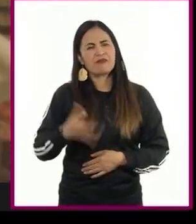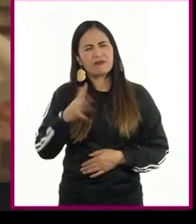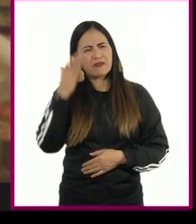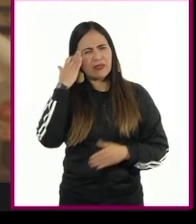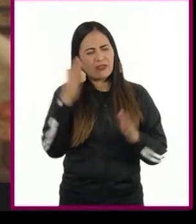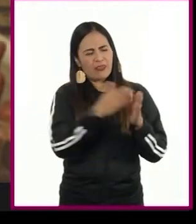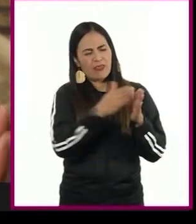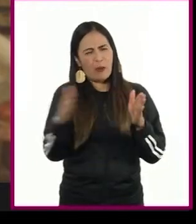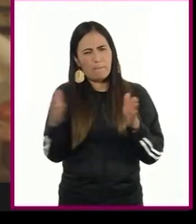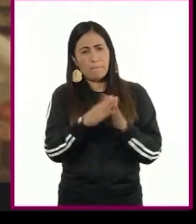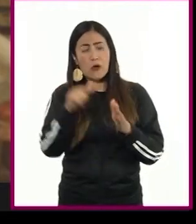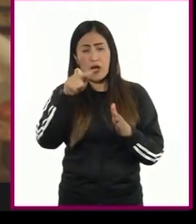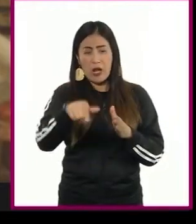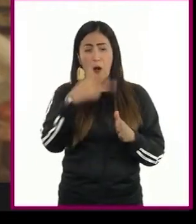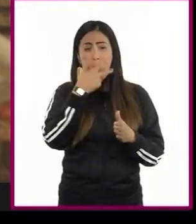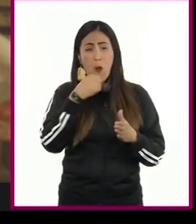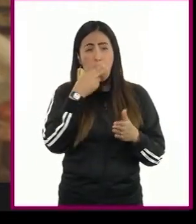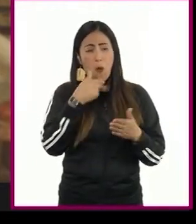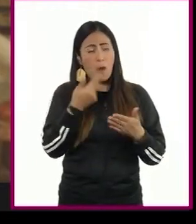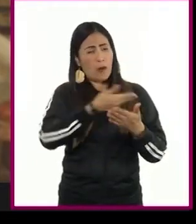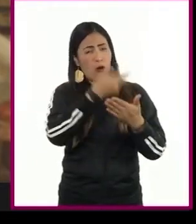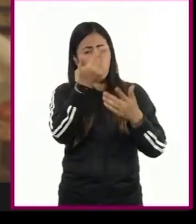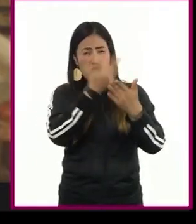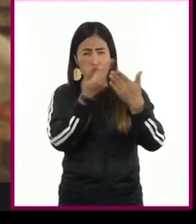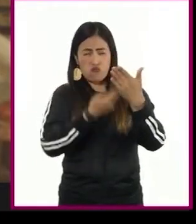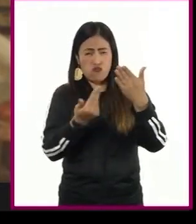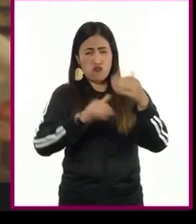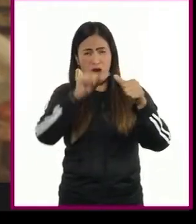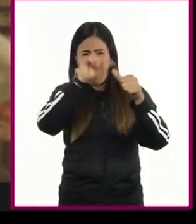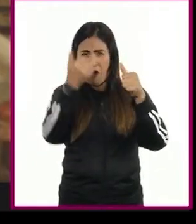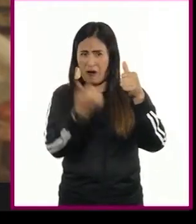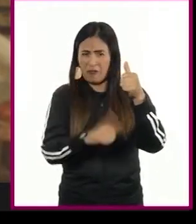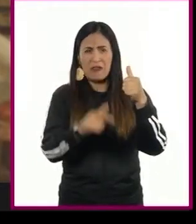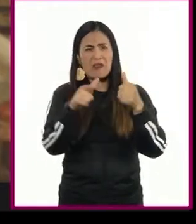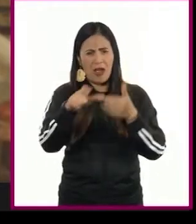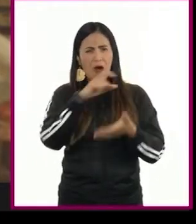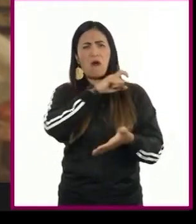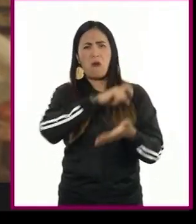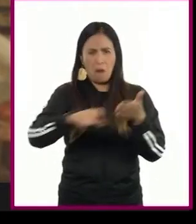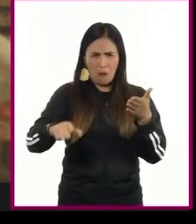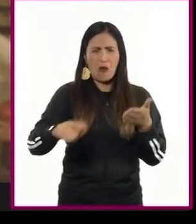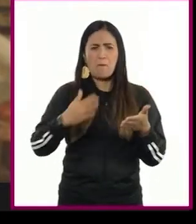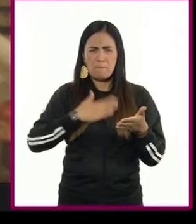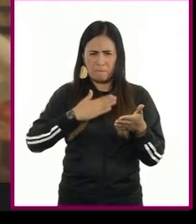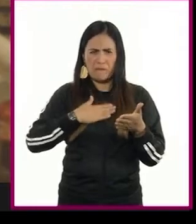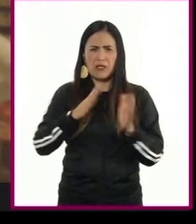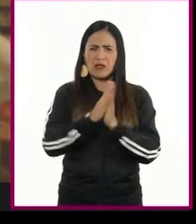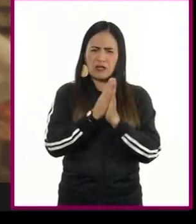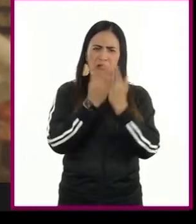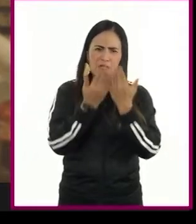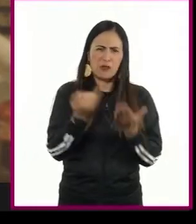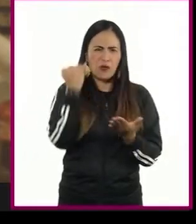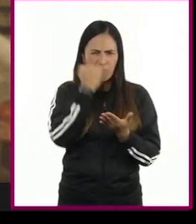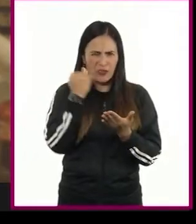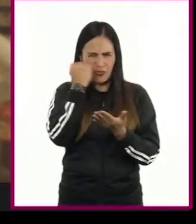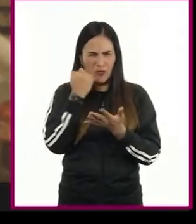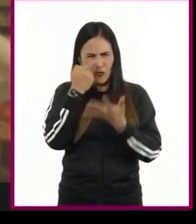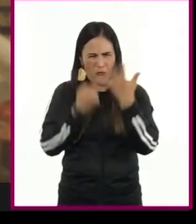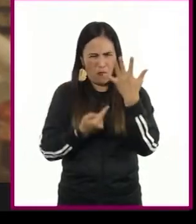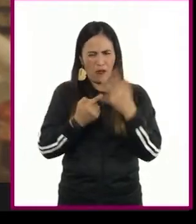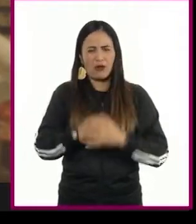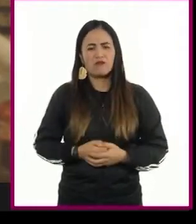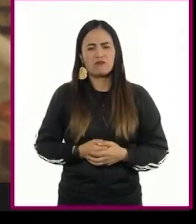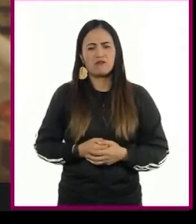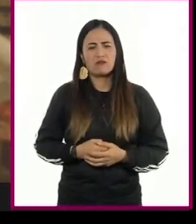entonces, el gran artista Leonardo da Vinci ya había comprado y leído mi obra escrita en lengua vulgar, así se le conocía